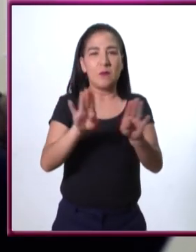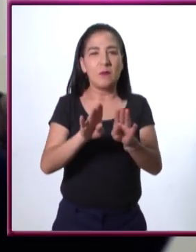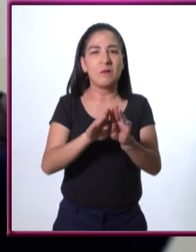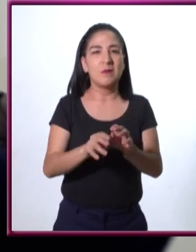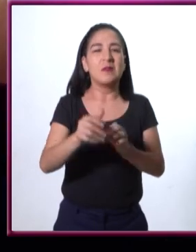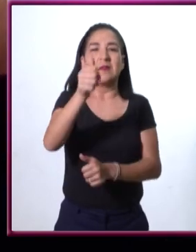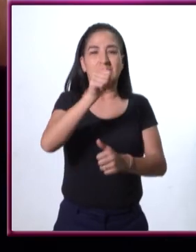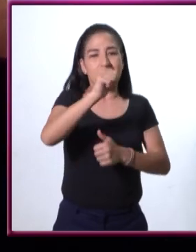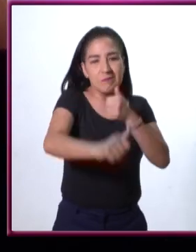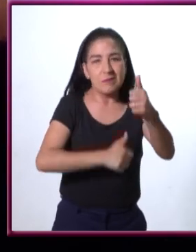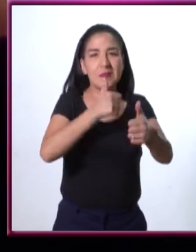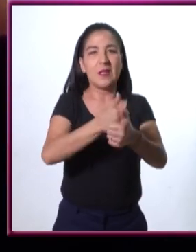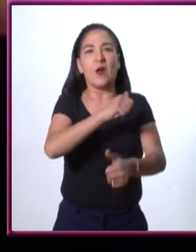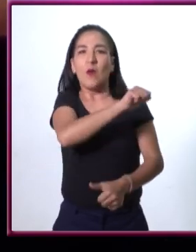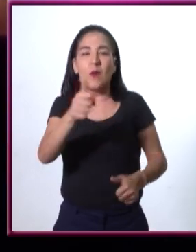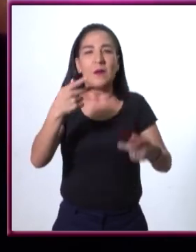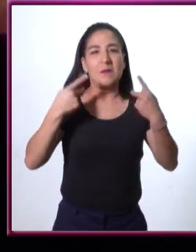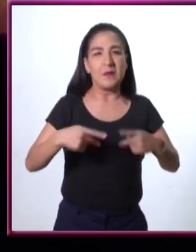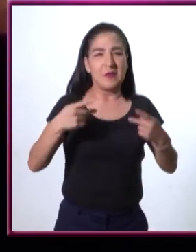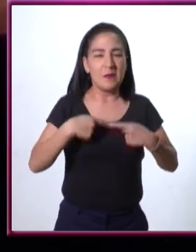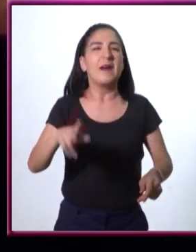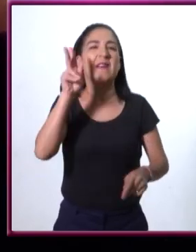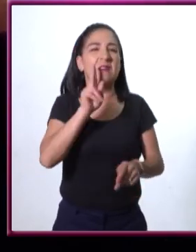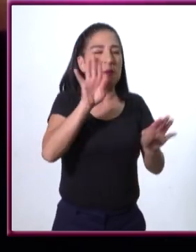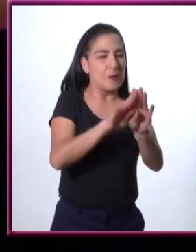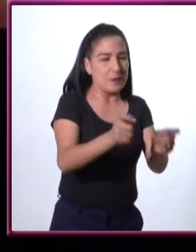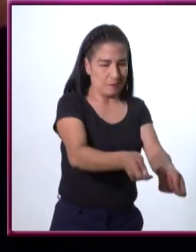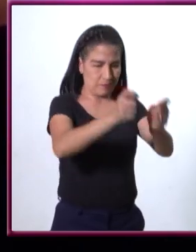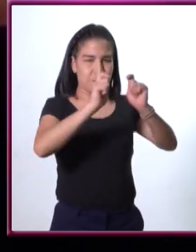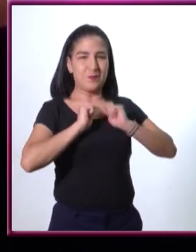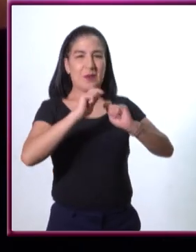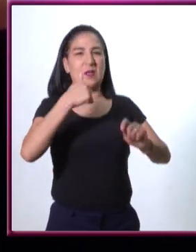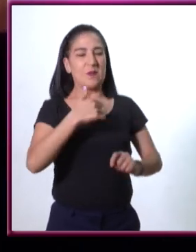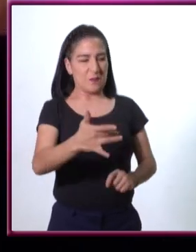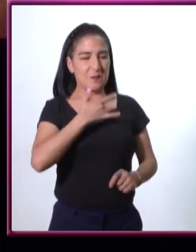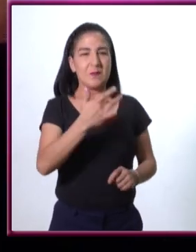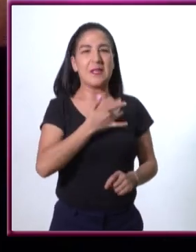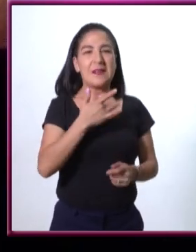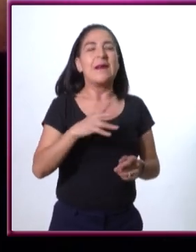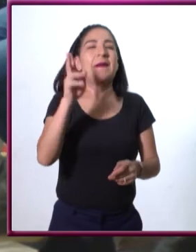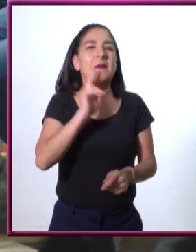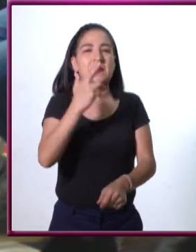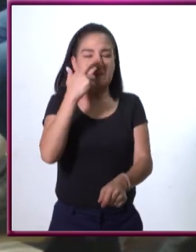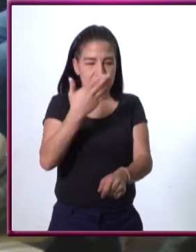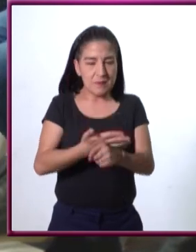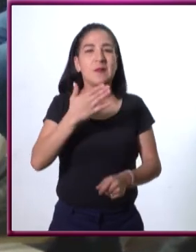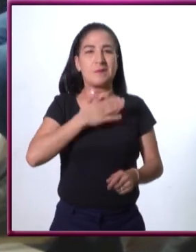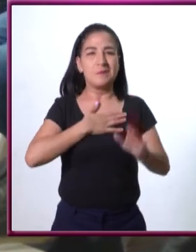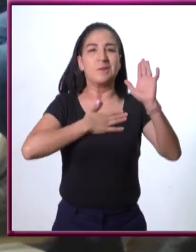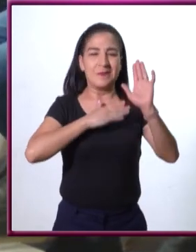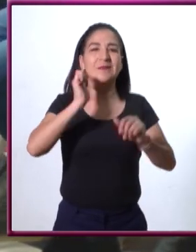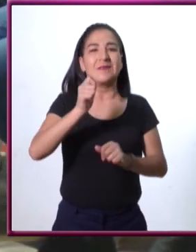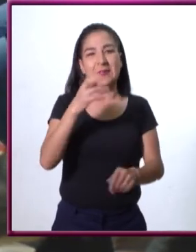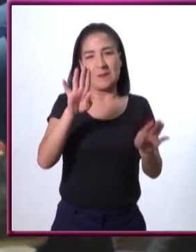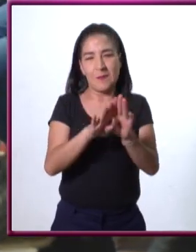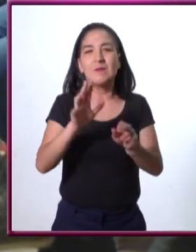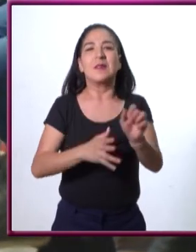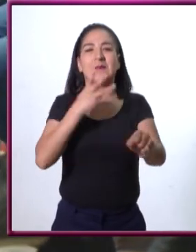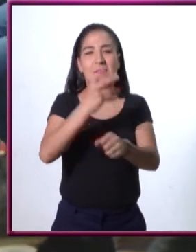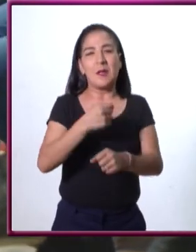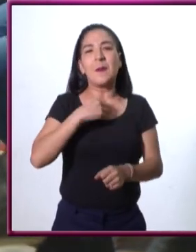persona para entender el daño que le causamos. Y responsabilidad, que implica asumir nuestro error y estar dispuestos a reparar los